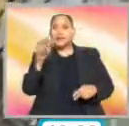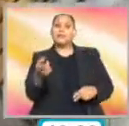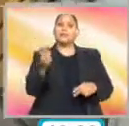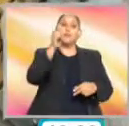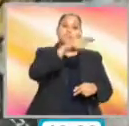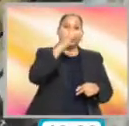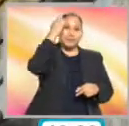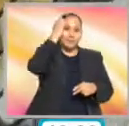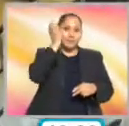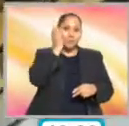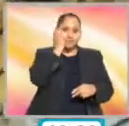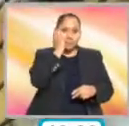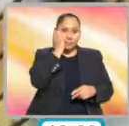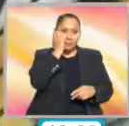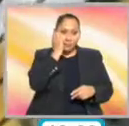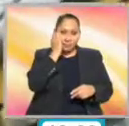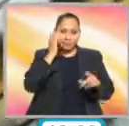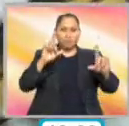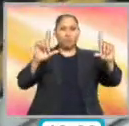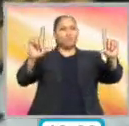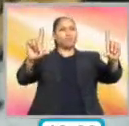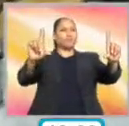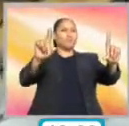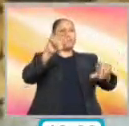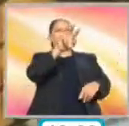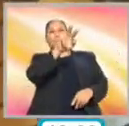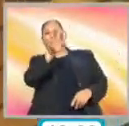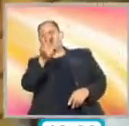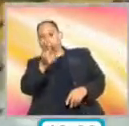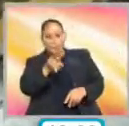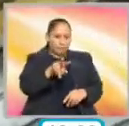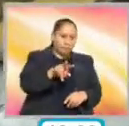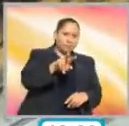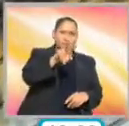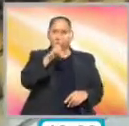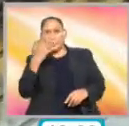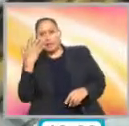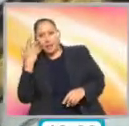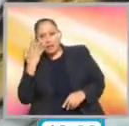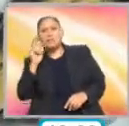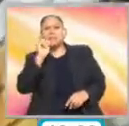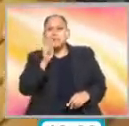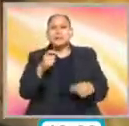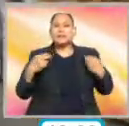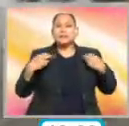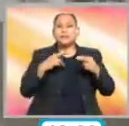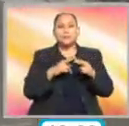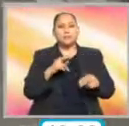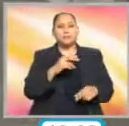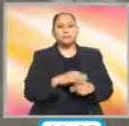este estacionamiento, ¿qué es? Es un, ¿qué? Un gato. ¿Qué es, maestro?